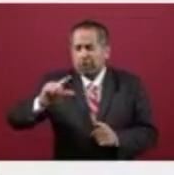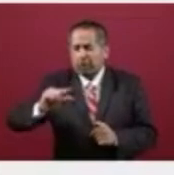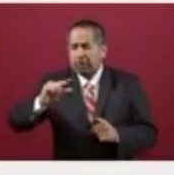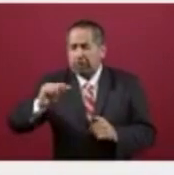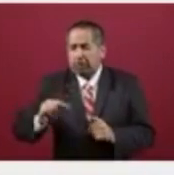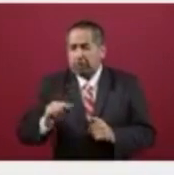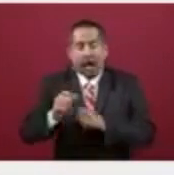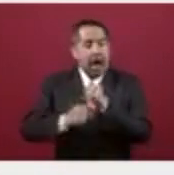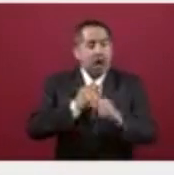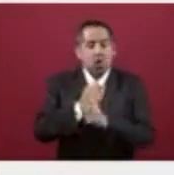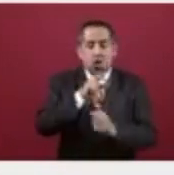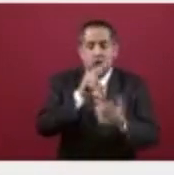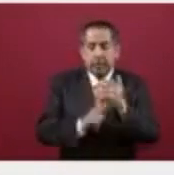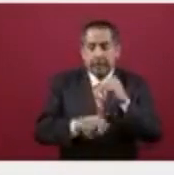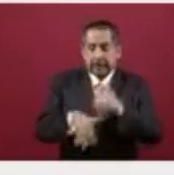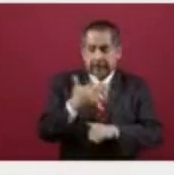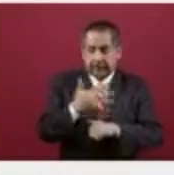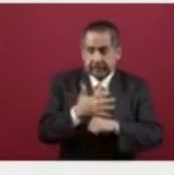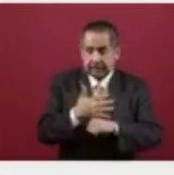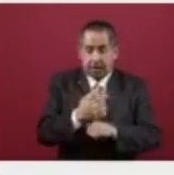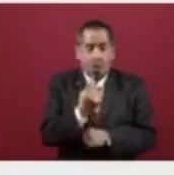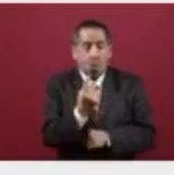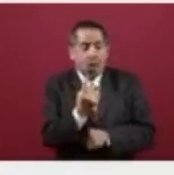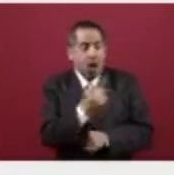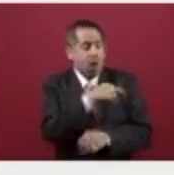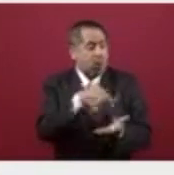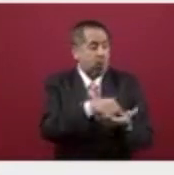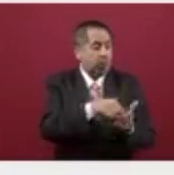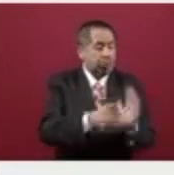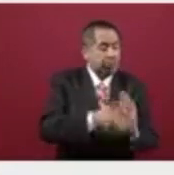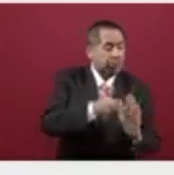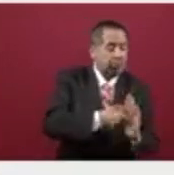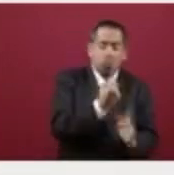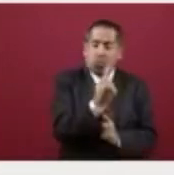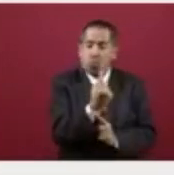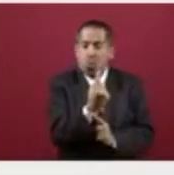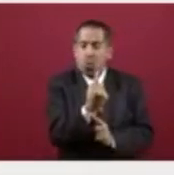año 2015, en que solo se desarrolló un campo. Y